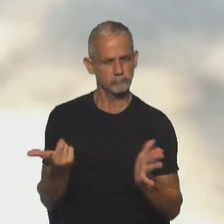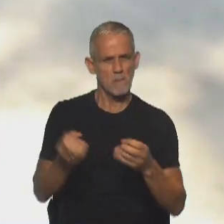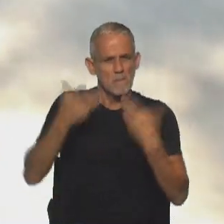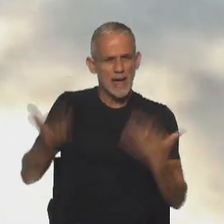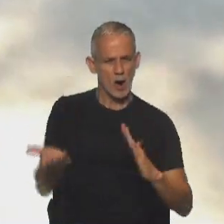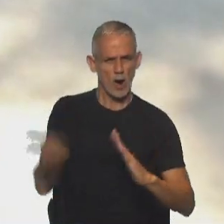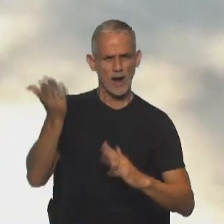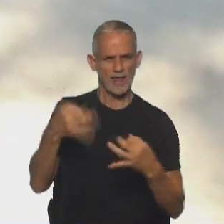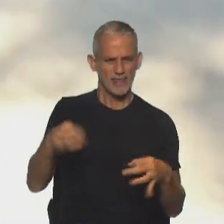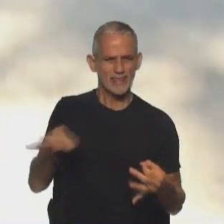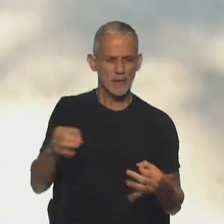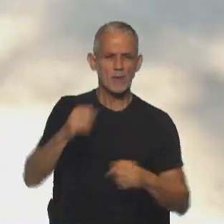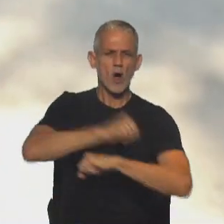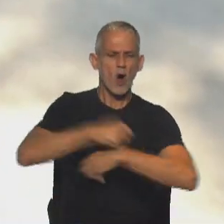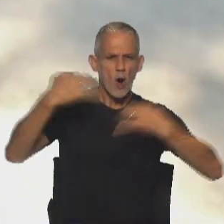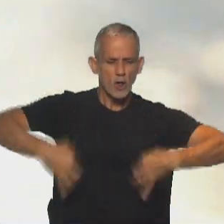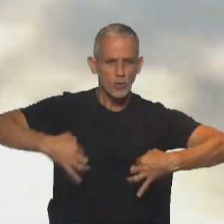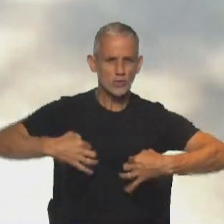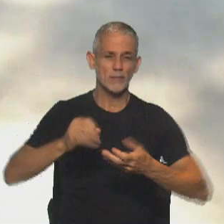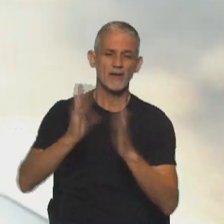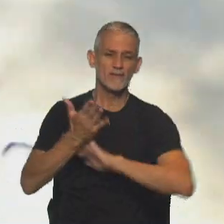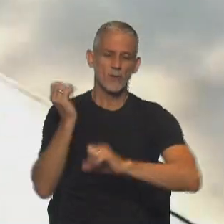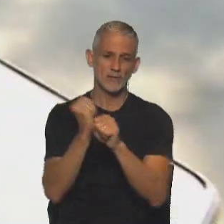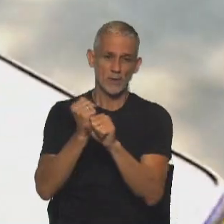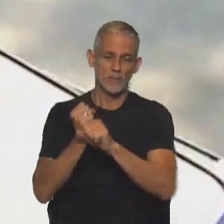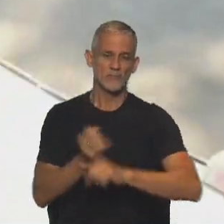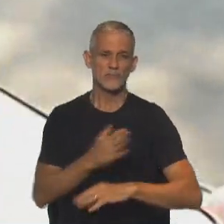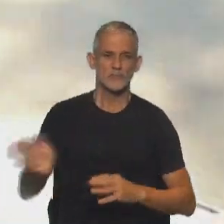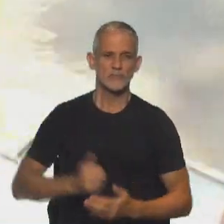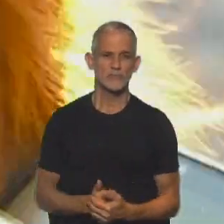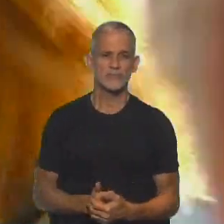mejore claramente su conducta y fundamentalmente cale con su sentencia.